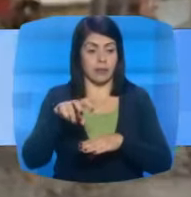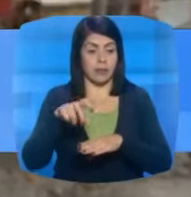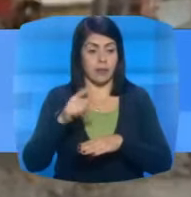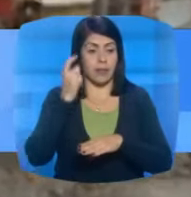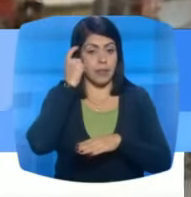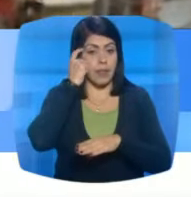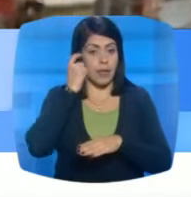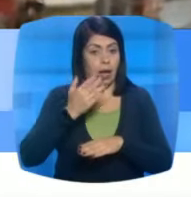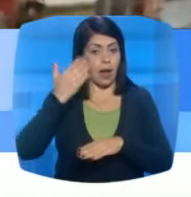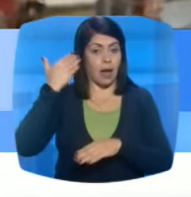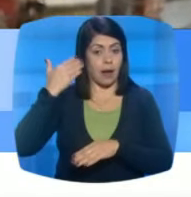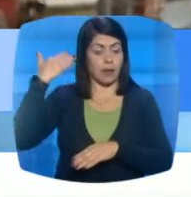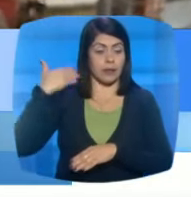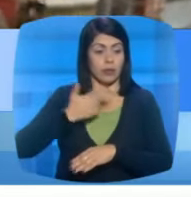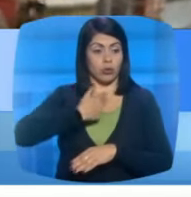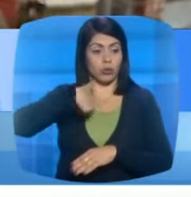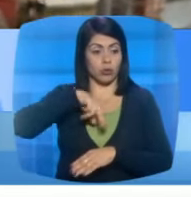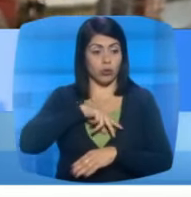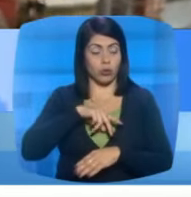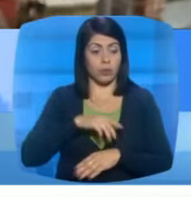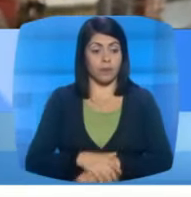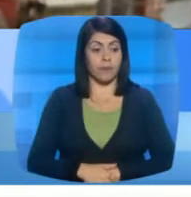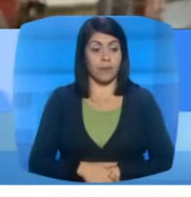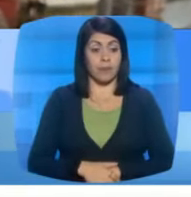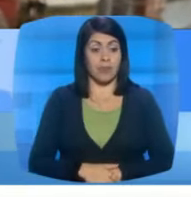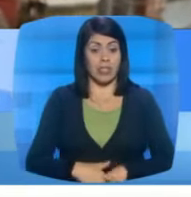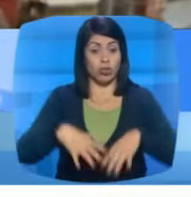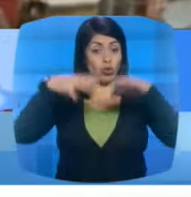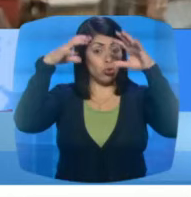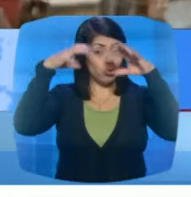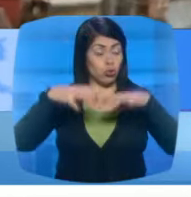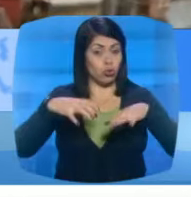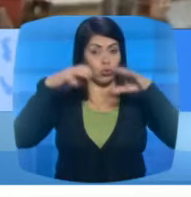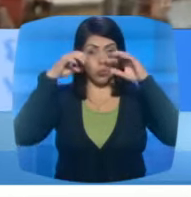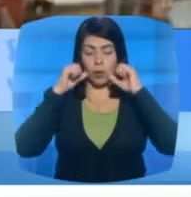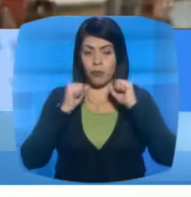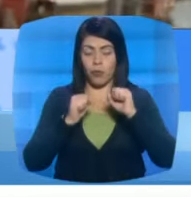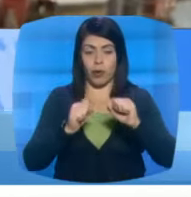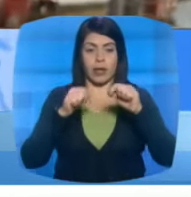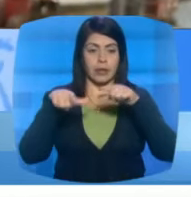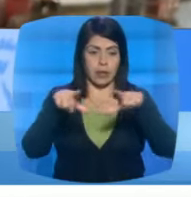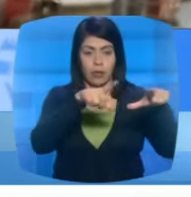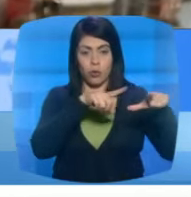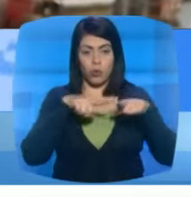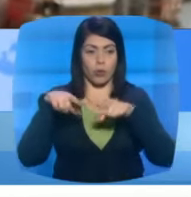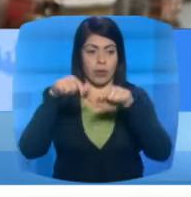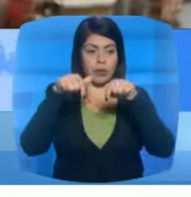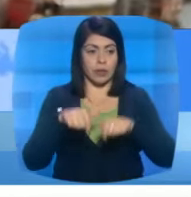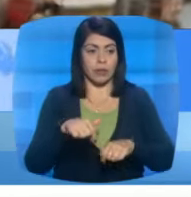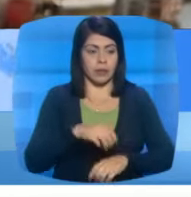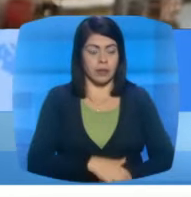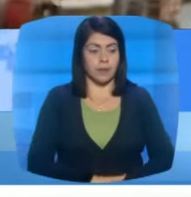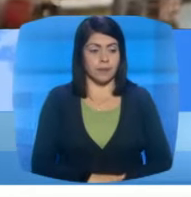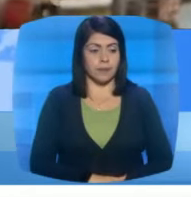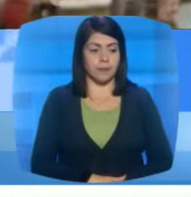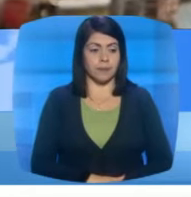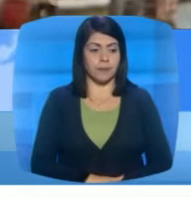días anteriores hemos tenido grande fluencia de lluvias en estos sectores, lo que es Marapa,